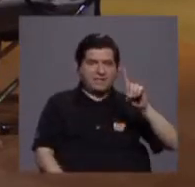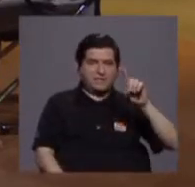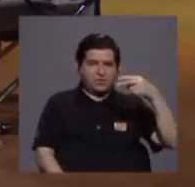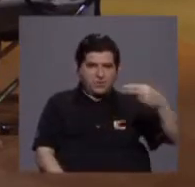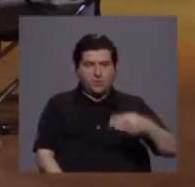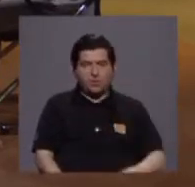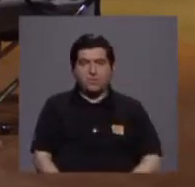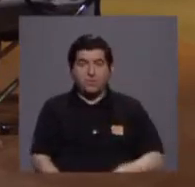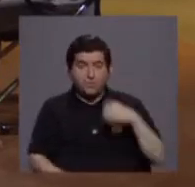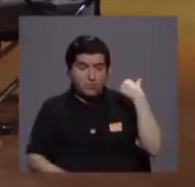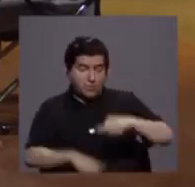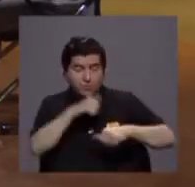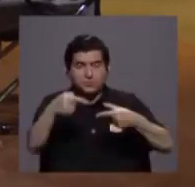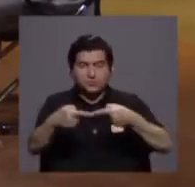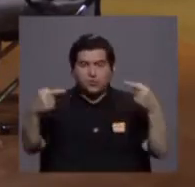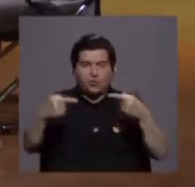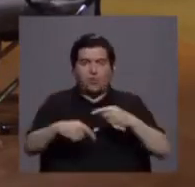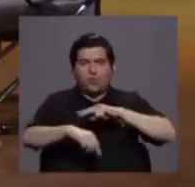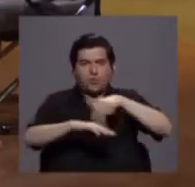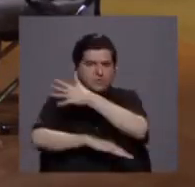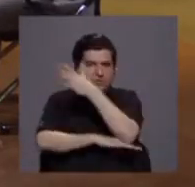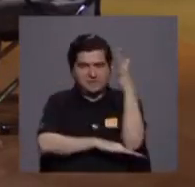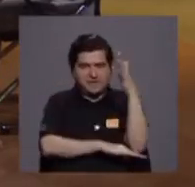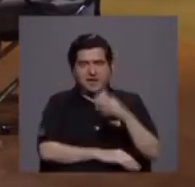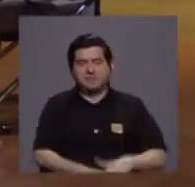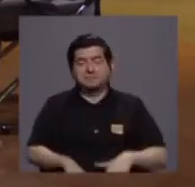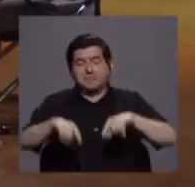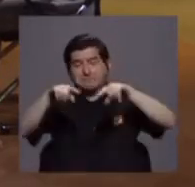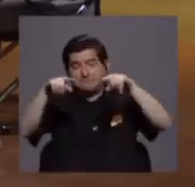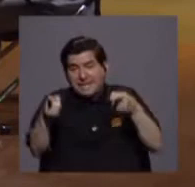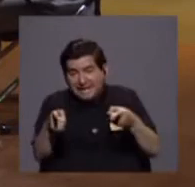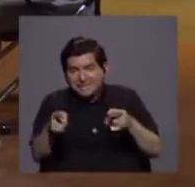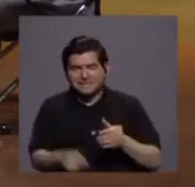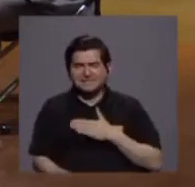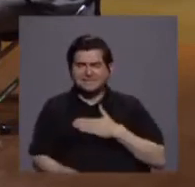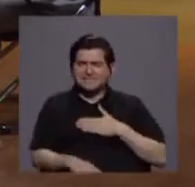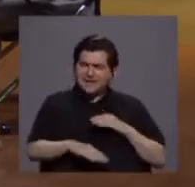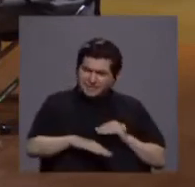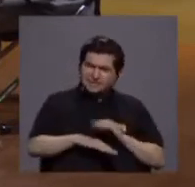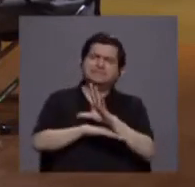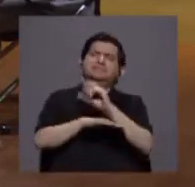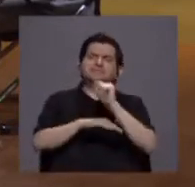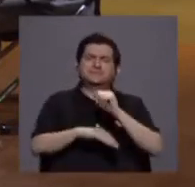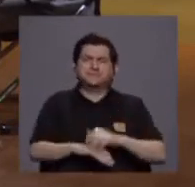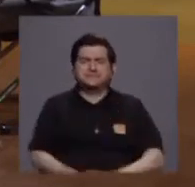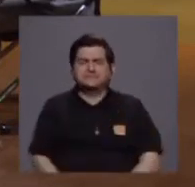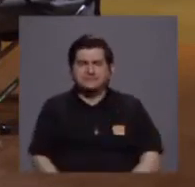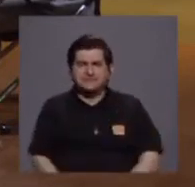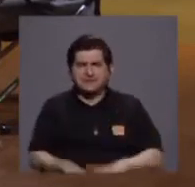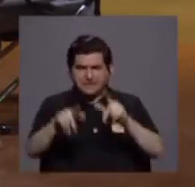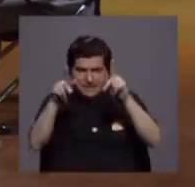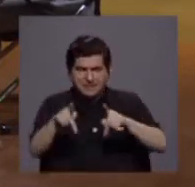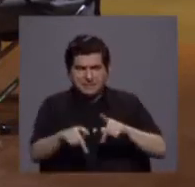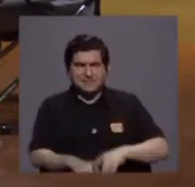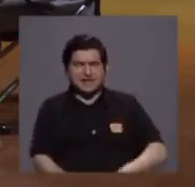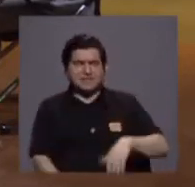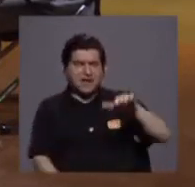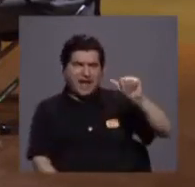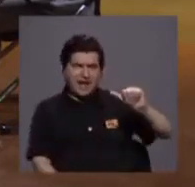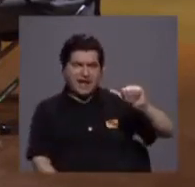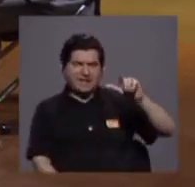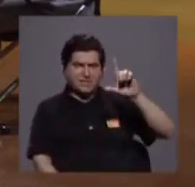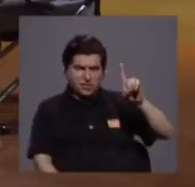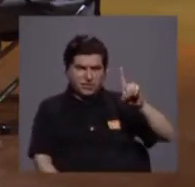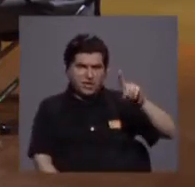con las fuerzas de la naturaleza. Un pequeño paréntesis, algo que me inspira mucho de la figura de Alejandro de Humboldt